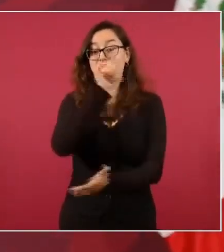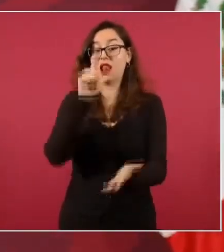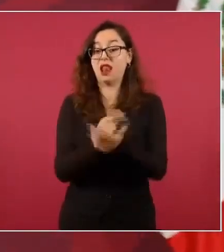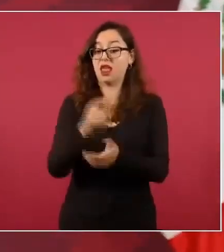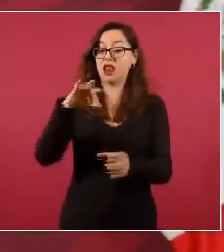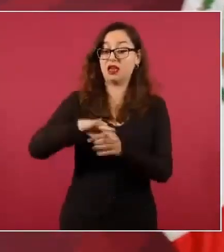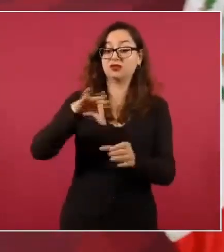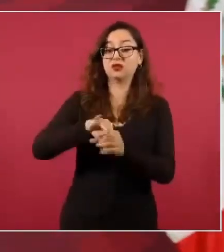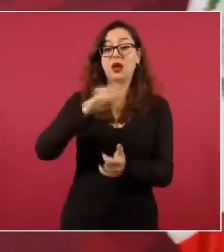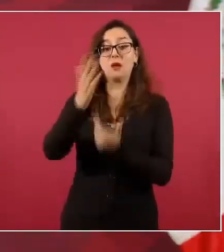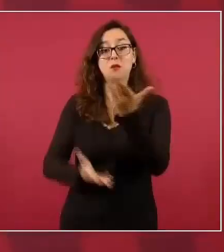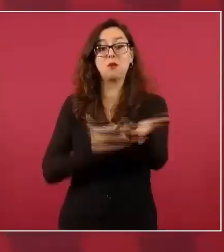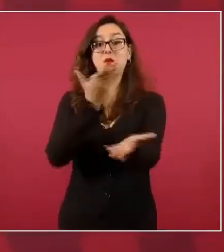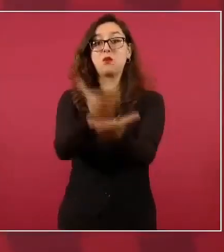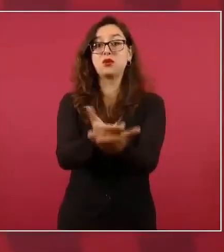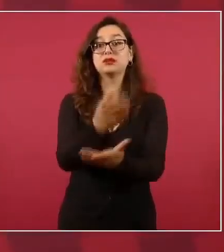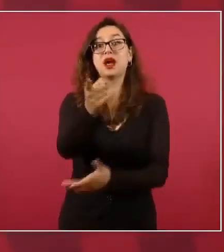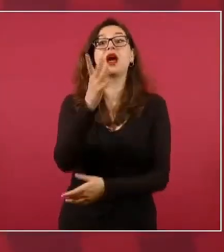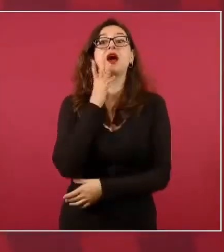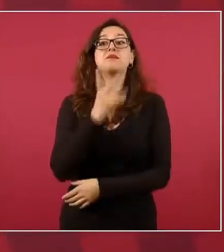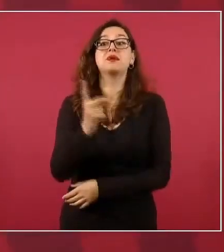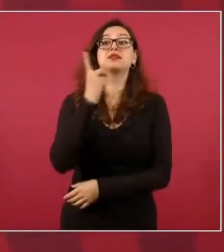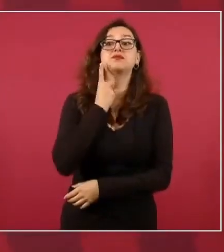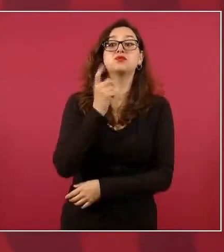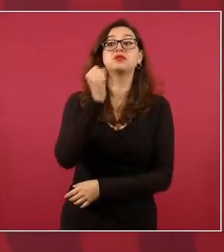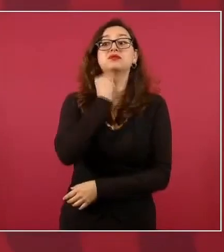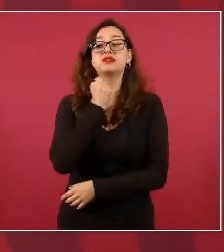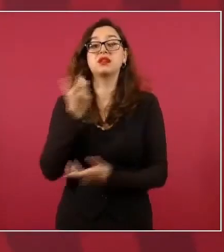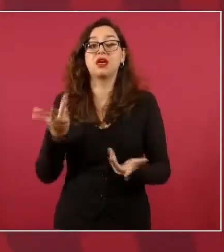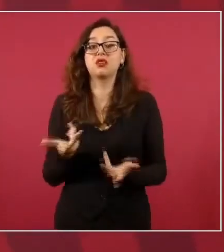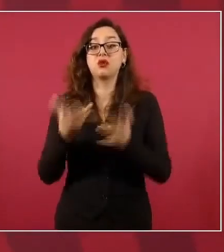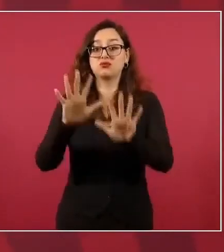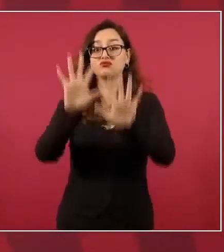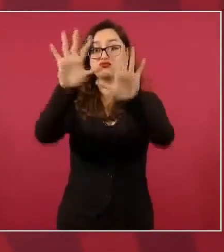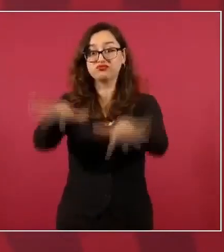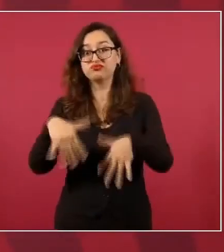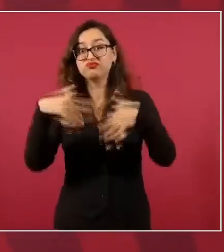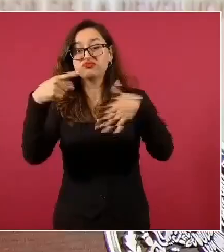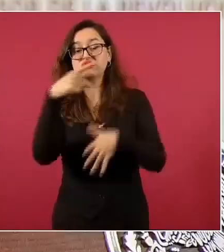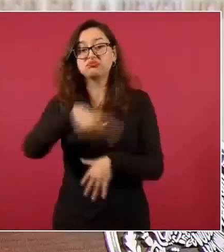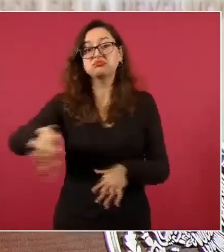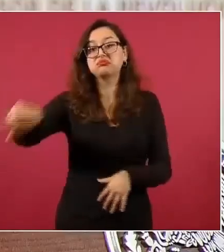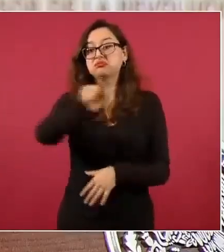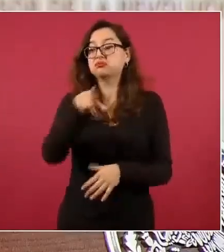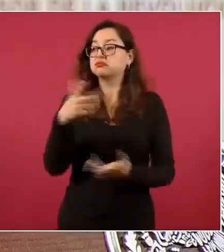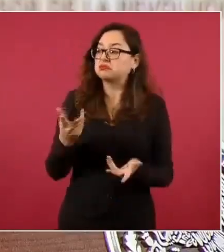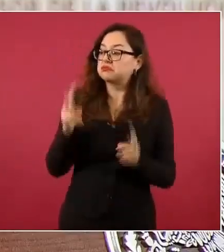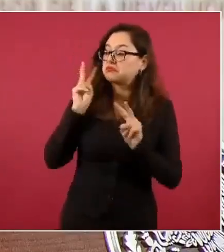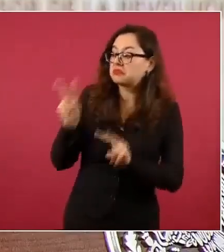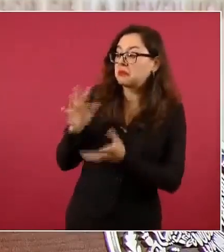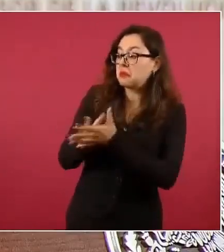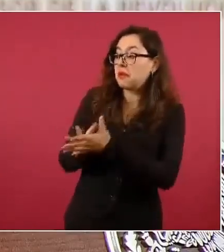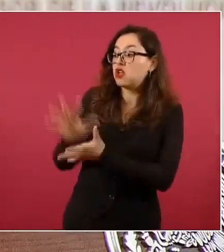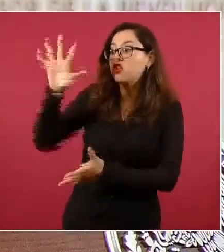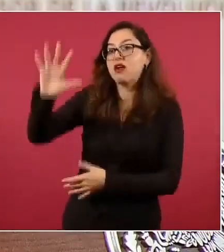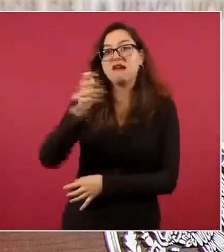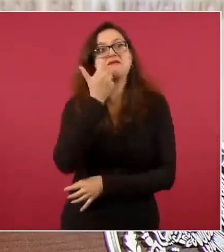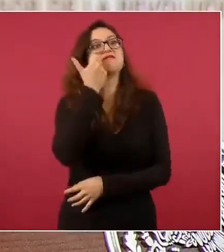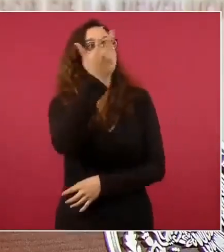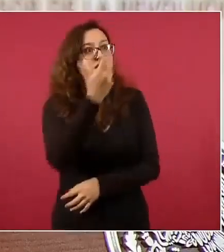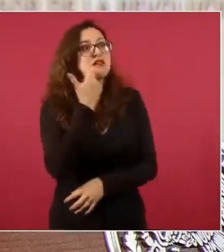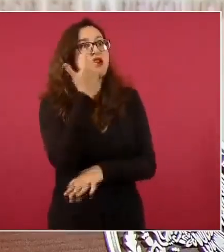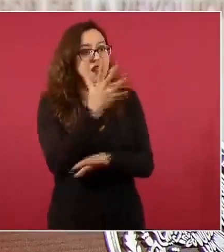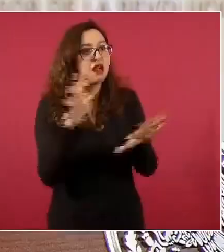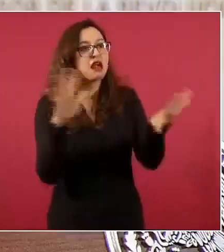la minoría, en contra de la voluntad del pueblo, porque por encima de todo está